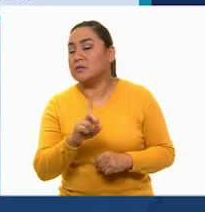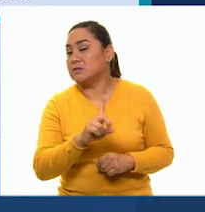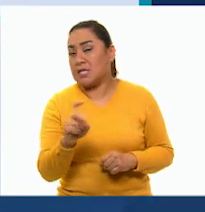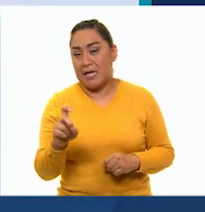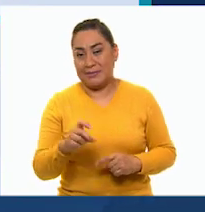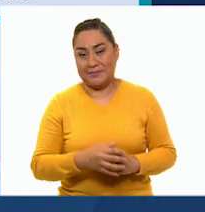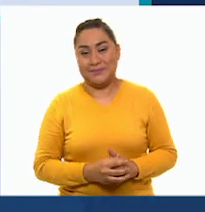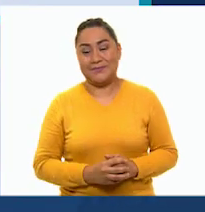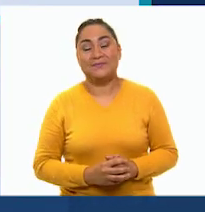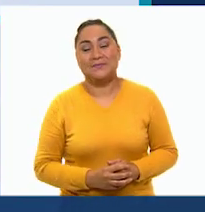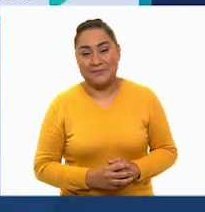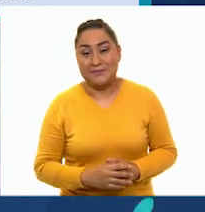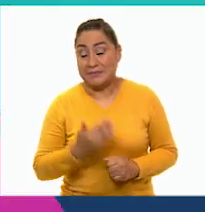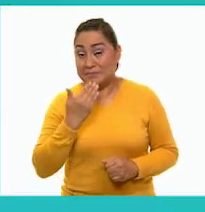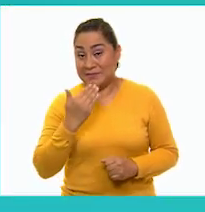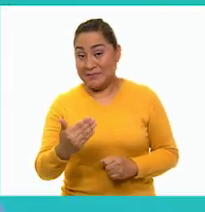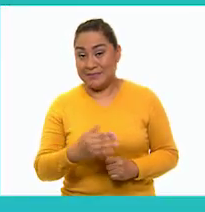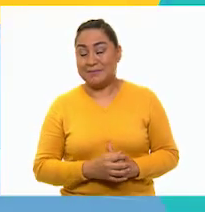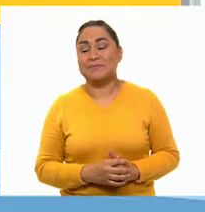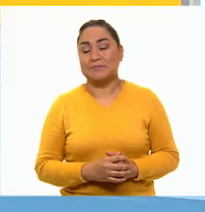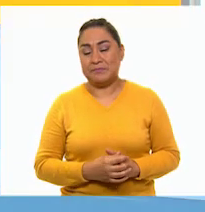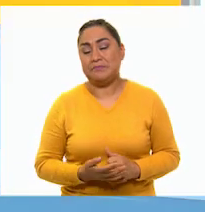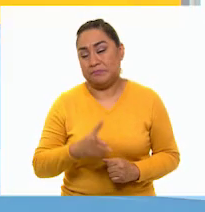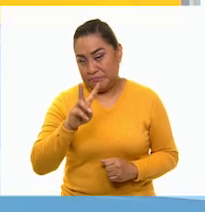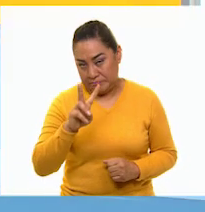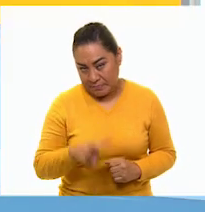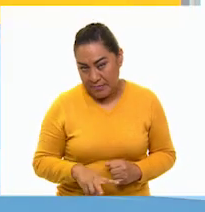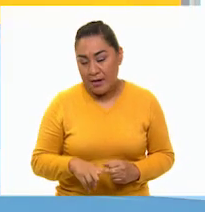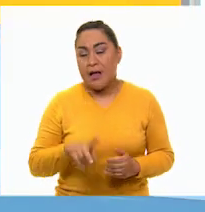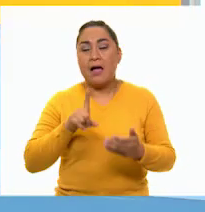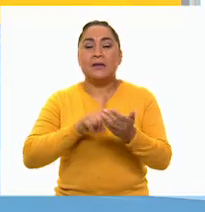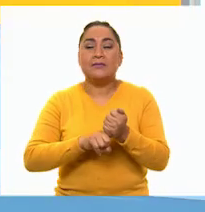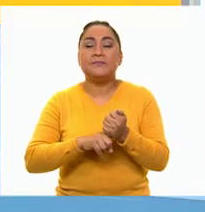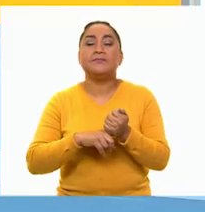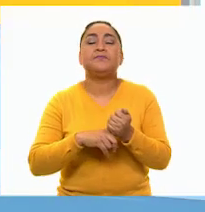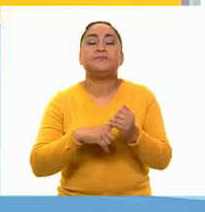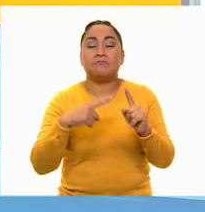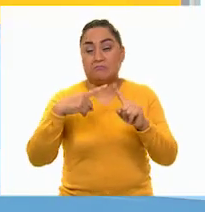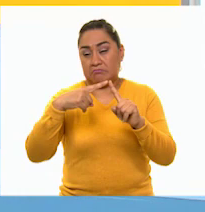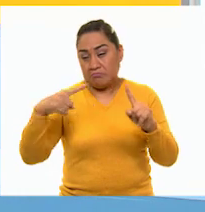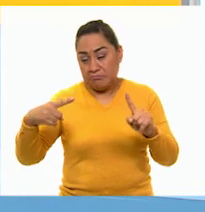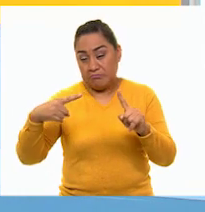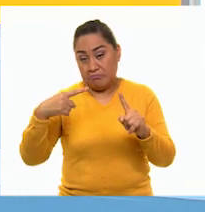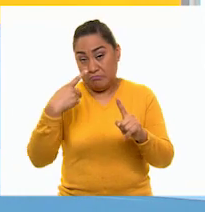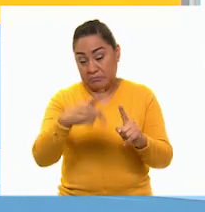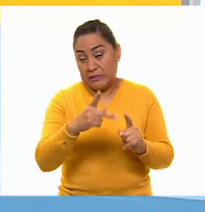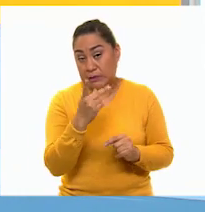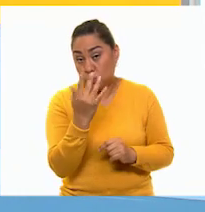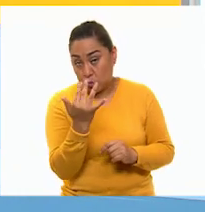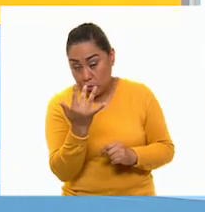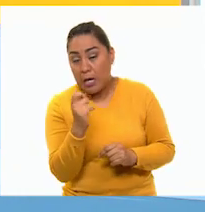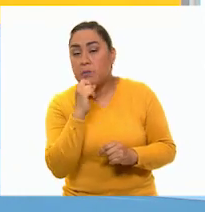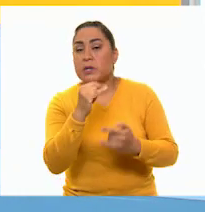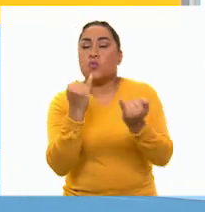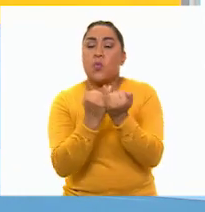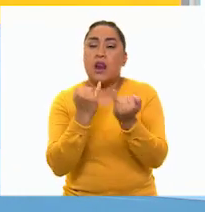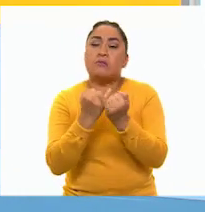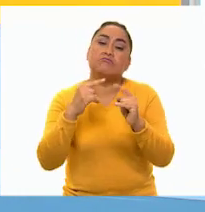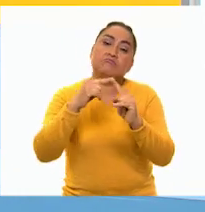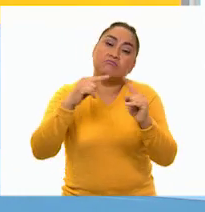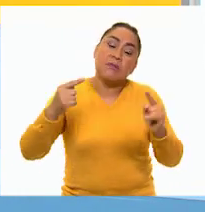100. Muy bien, María. ¿Es cierto que todos los divisores de 50 son también divisores de